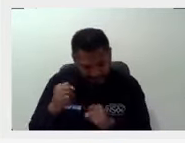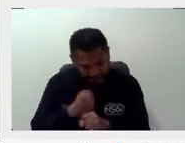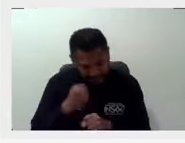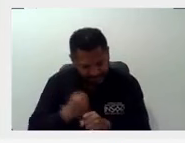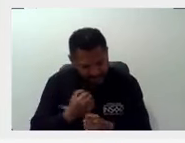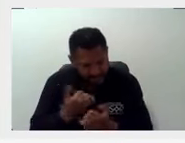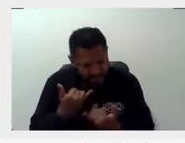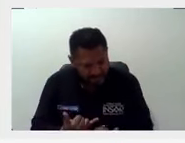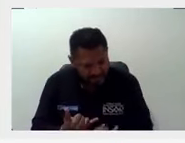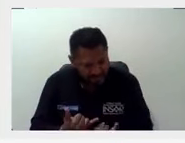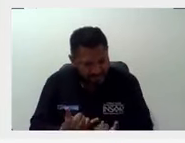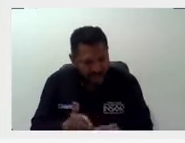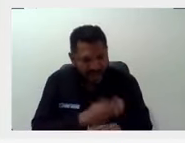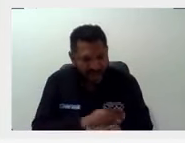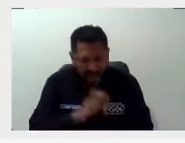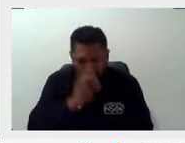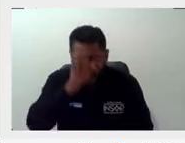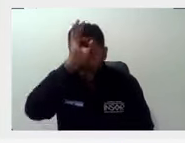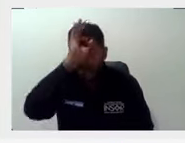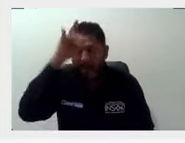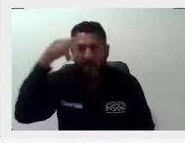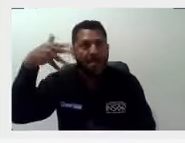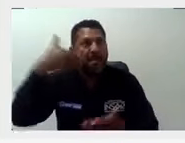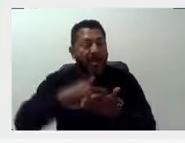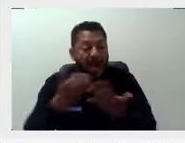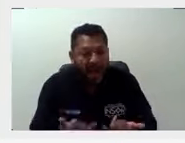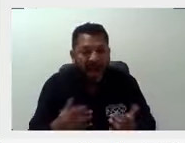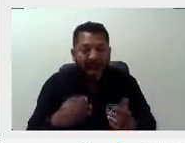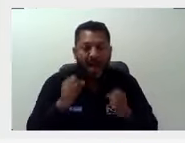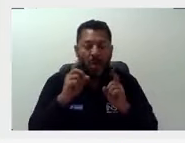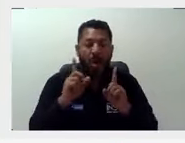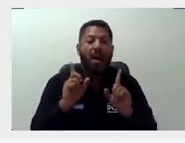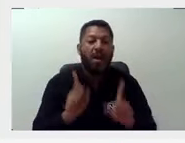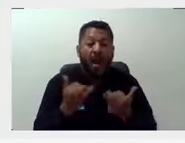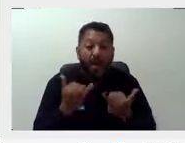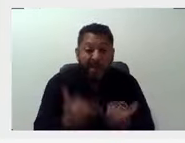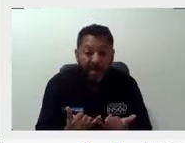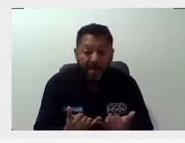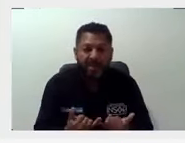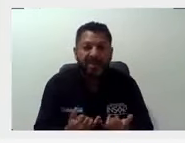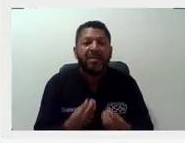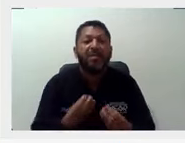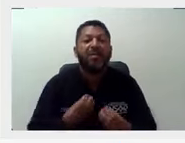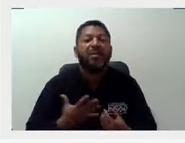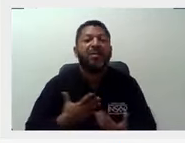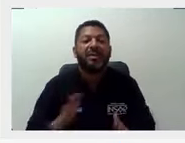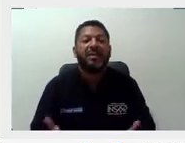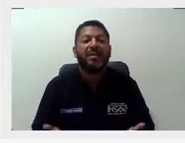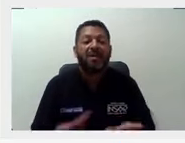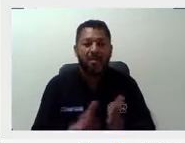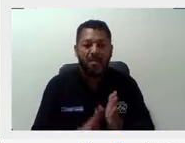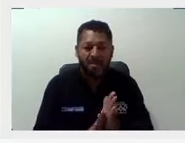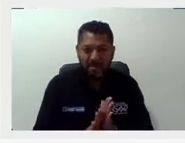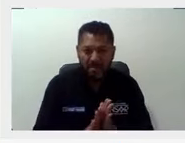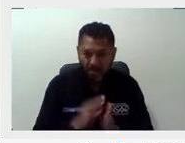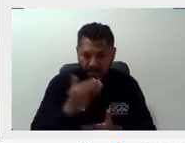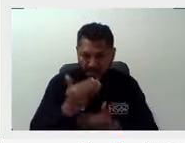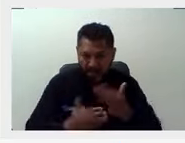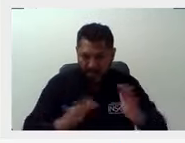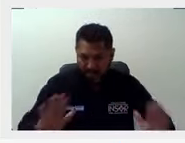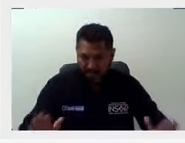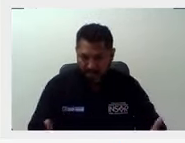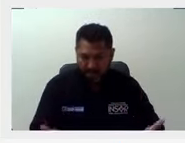era desconocido para nosotros y era una situación como la que estamos viviendo, pero que seguramente nos está dando muchas oportunidades para poder mejorar y apuntar a esa